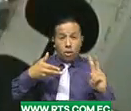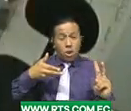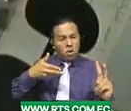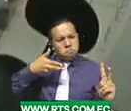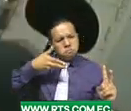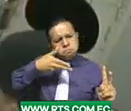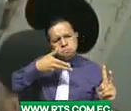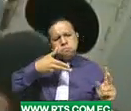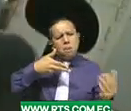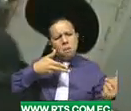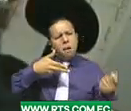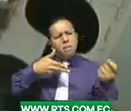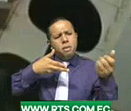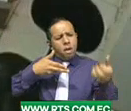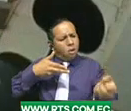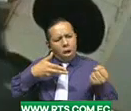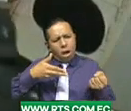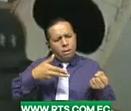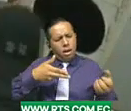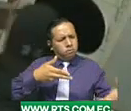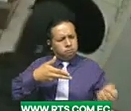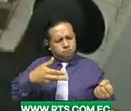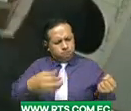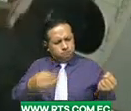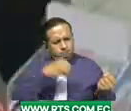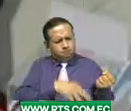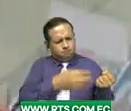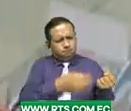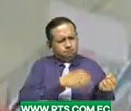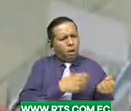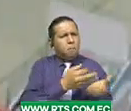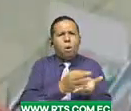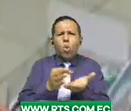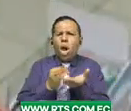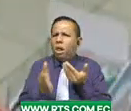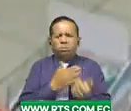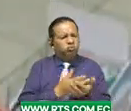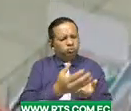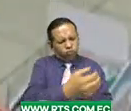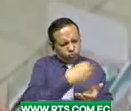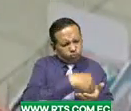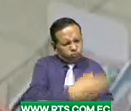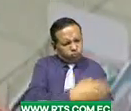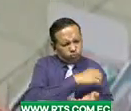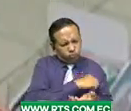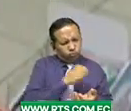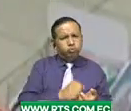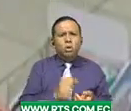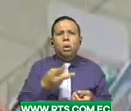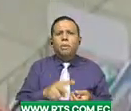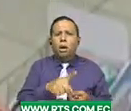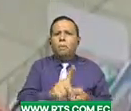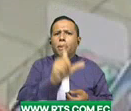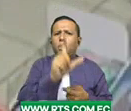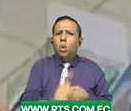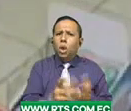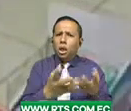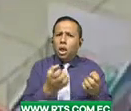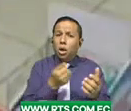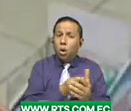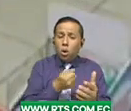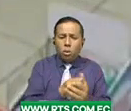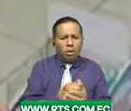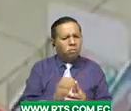obligaron a abrir las cajas y en mochilas guardaron hasta los centavos. A la fuerza y con amenazas al único cliente, lo empujaron hasta la